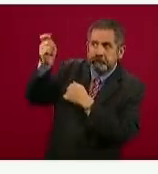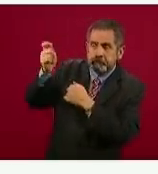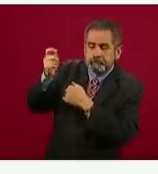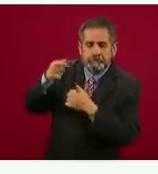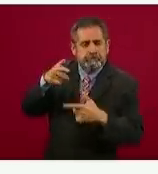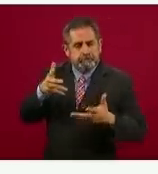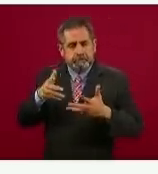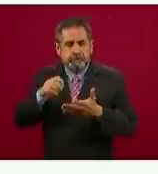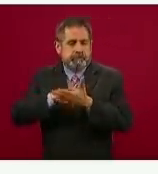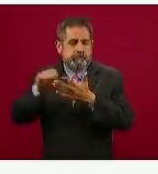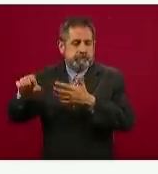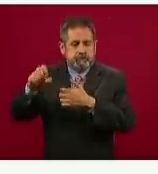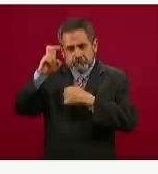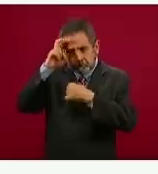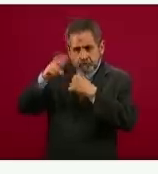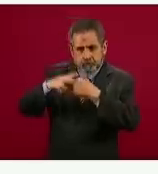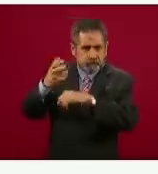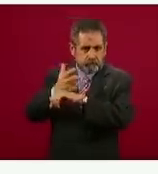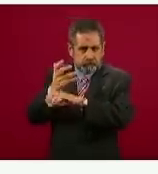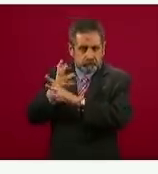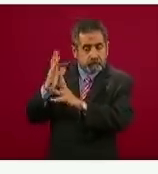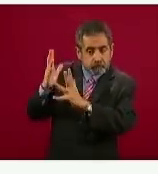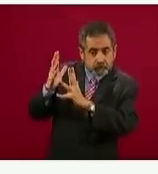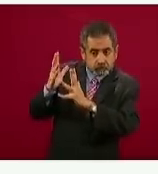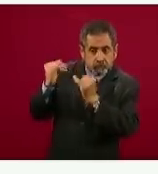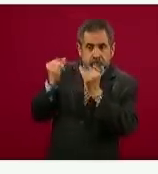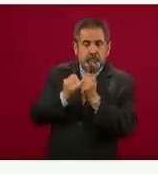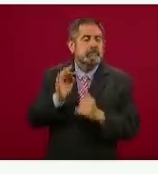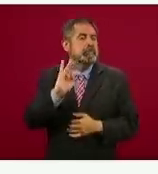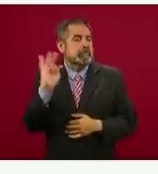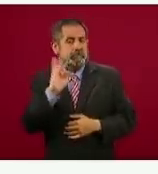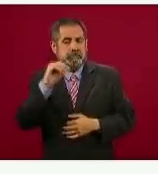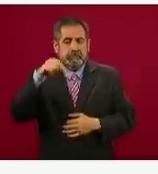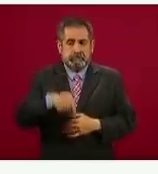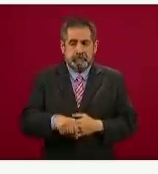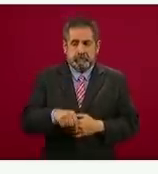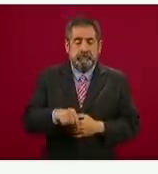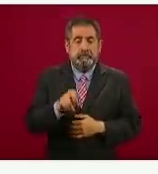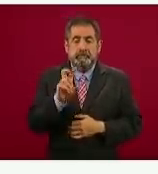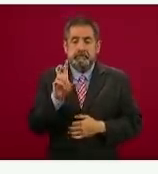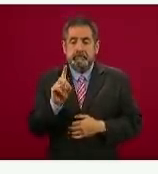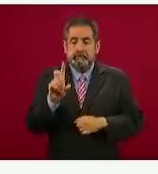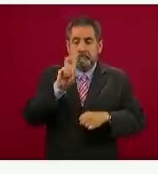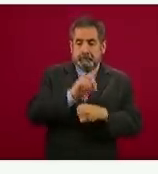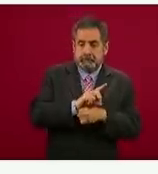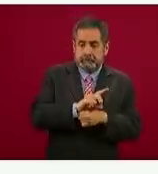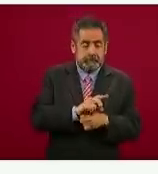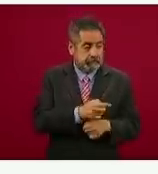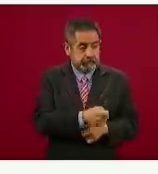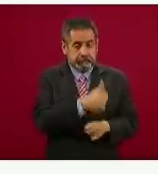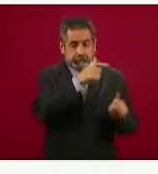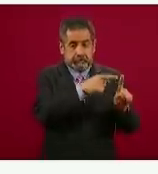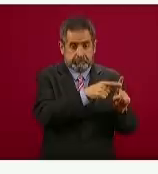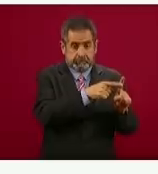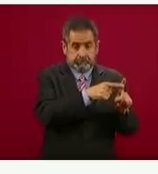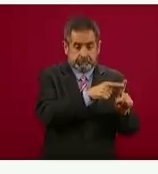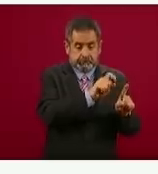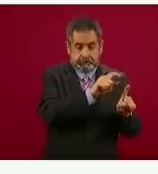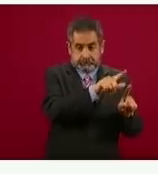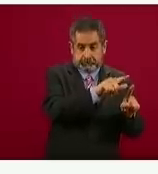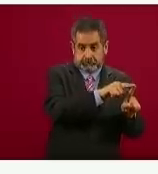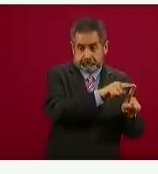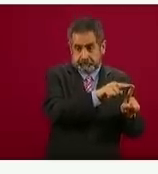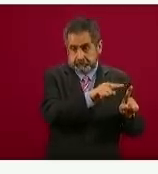en Europa o el de Estados Unidos, es probable que tuviéramos 30 días de lapso. Esto quiere decir que de aquí a 15